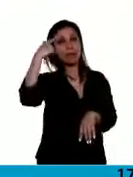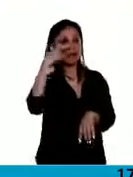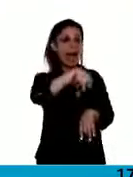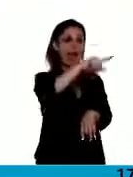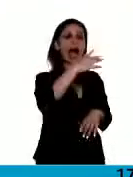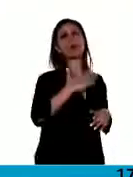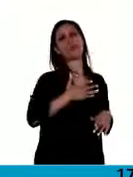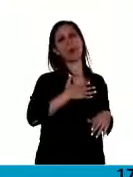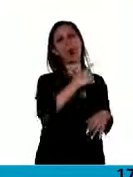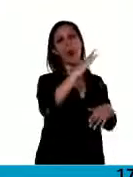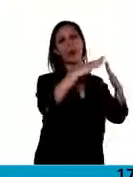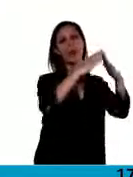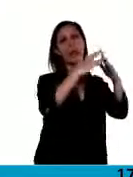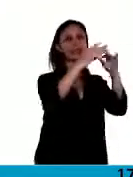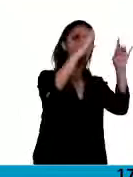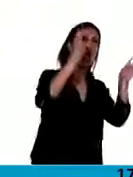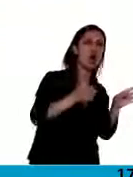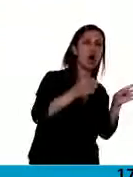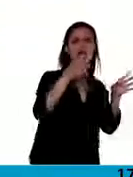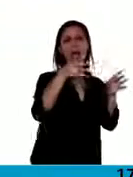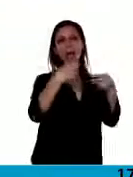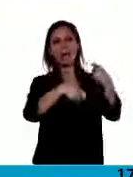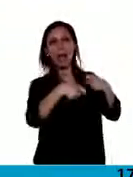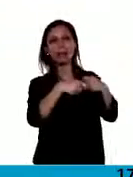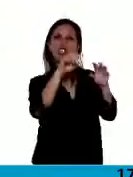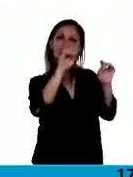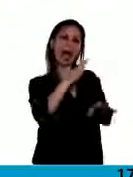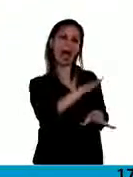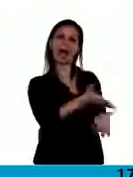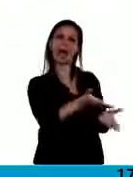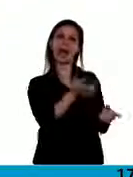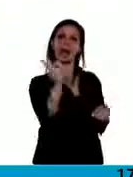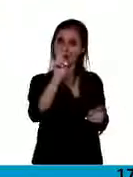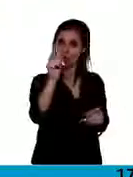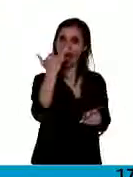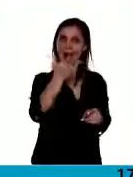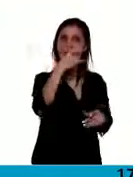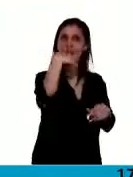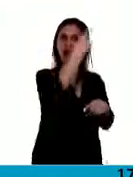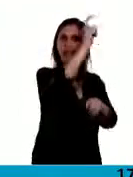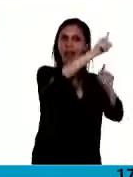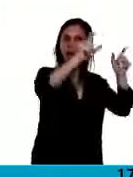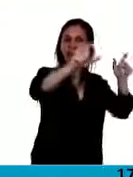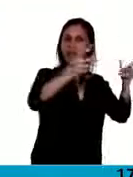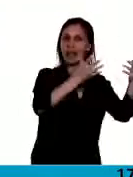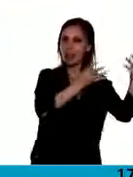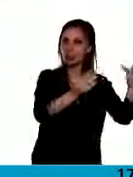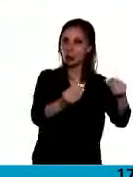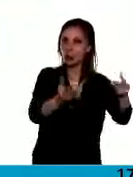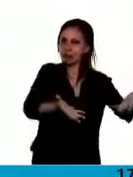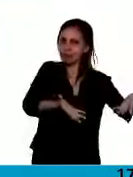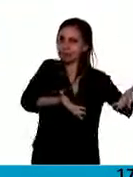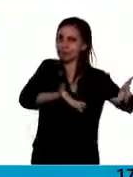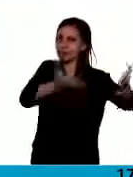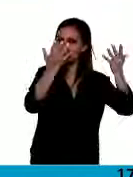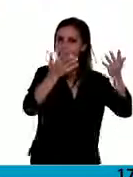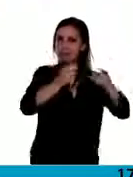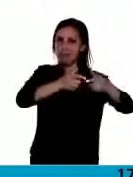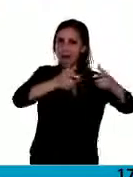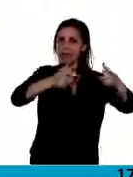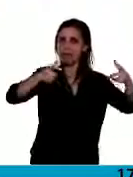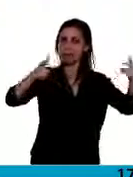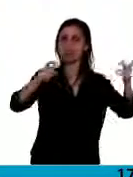casillas. Hay voluntad de lucha y hay mucha solidaridad, que no para de crecer, eso es lo importante. Por eso